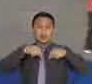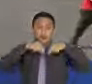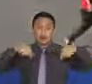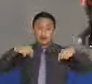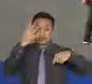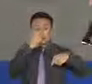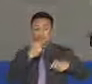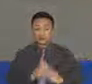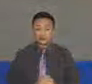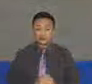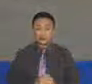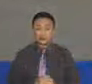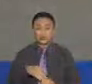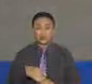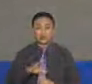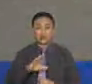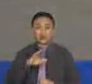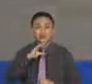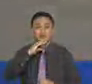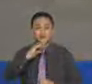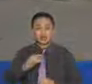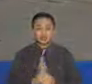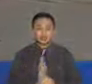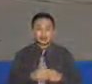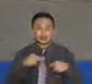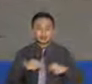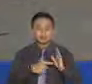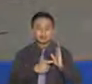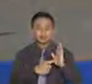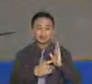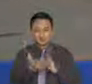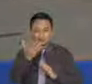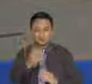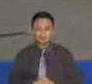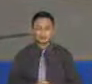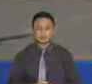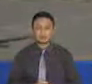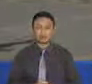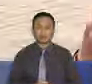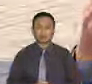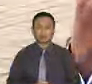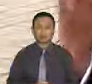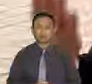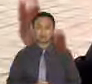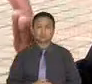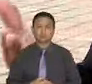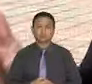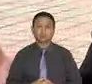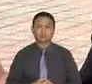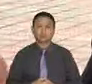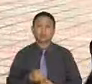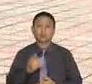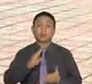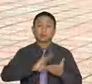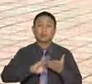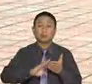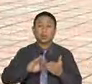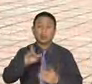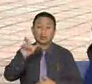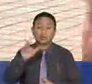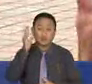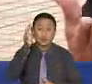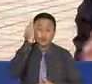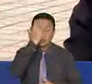pues de estos dichos de entre los quiteños le presentamos a continuación veamos Perdón divina doncella